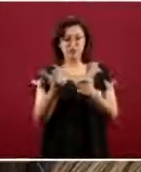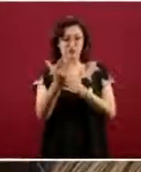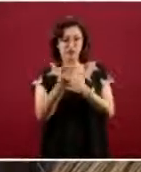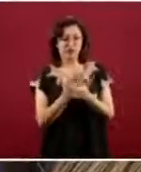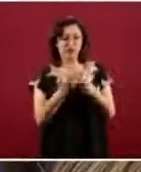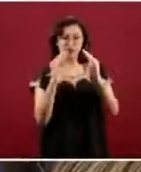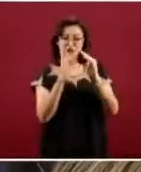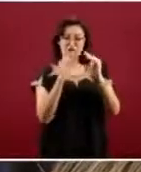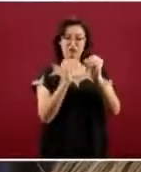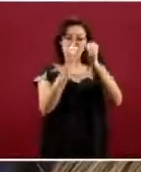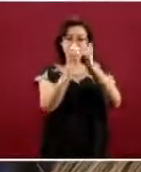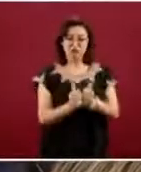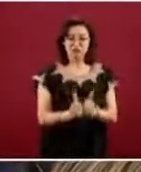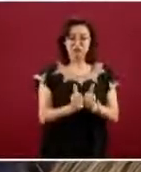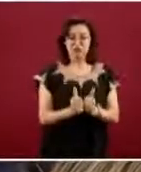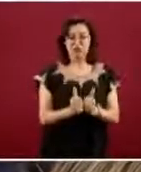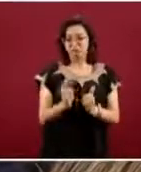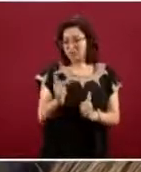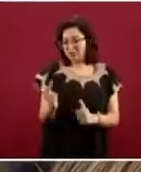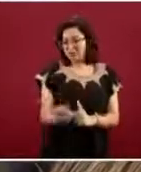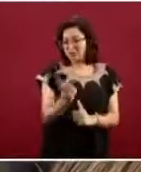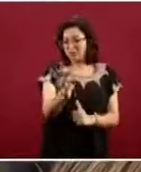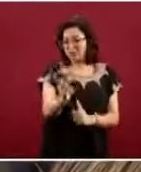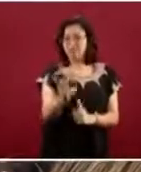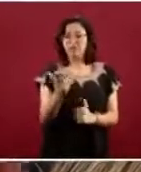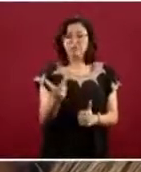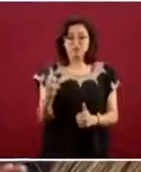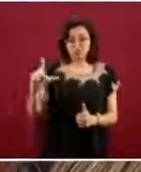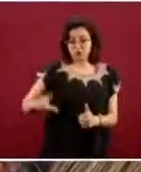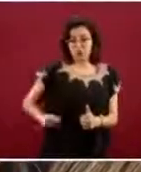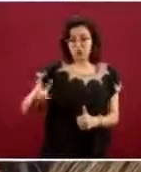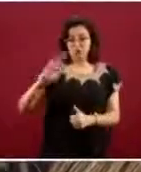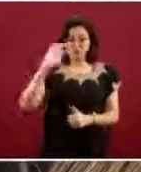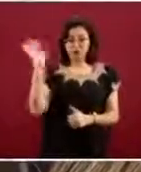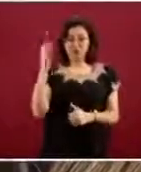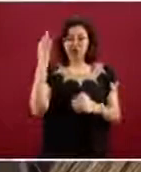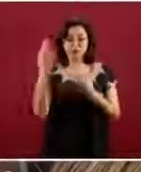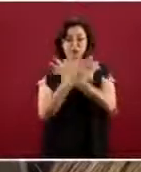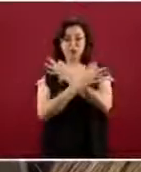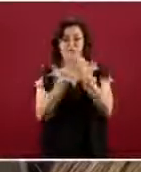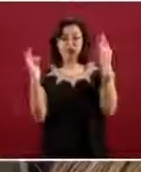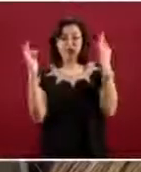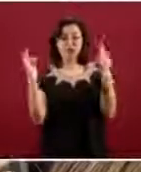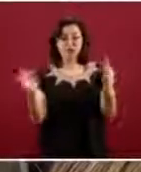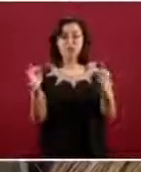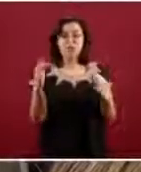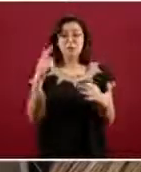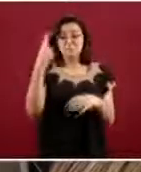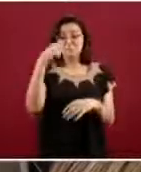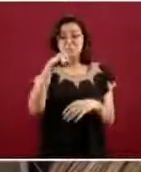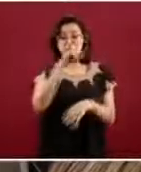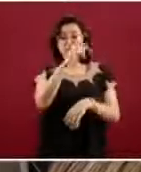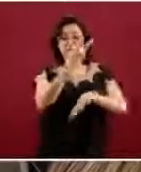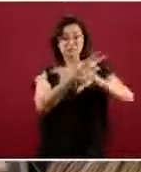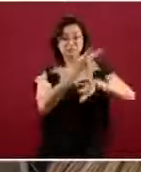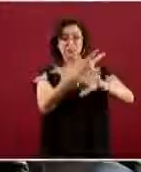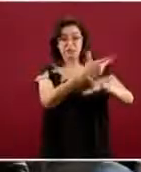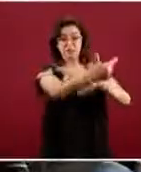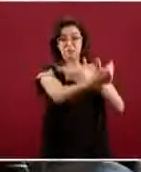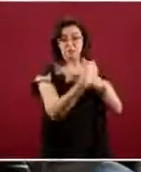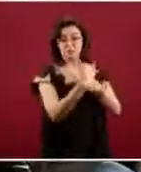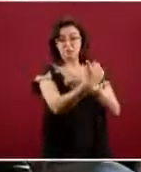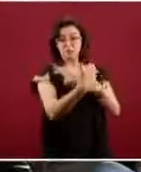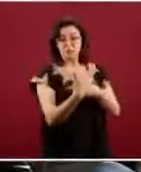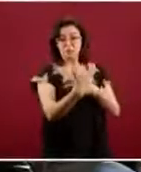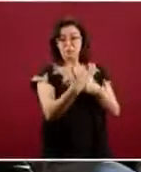quedemos en casa. La pregunta es, ¿habrá una postura oficial por parte del gobierno federal en materia del cruce de personas de los Estados Unidos, particularmente